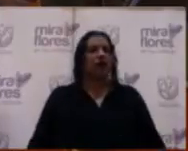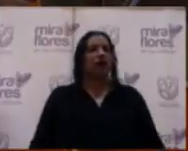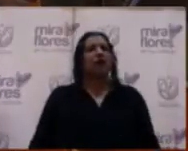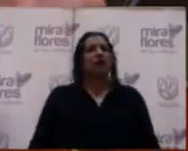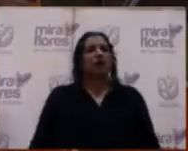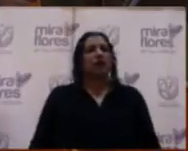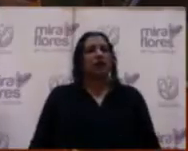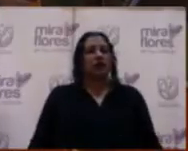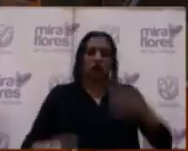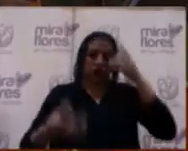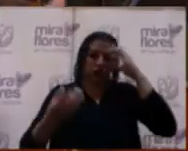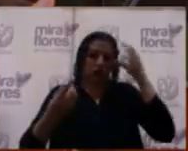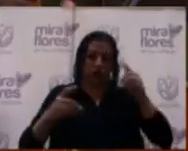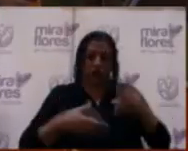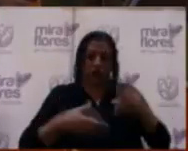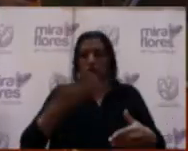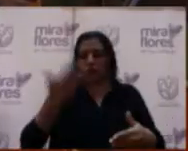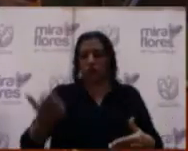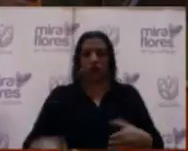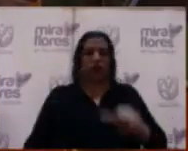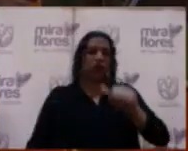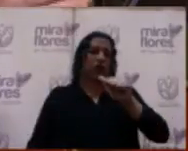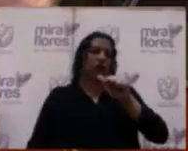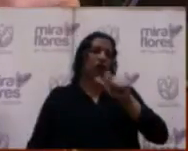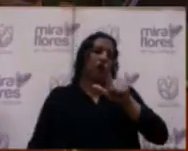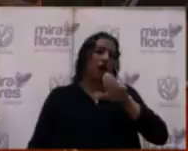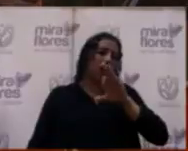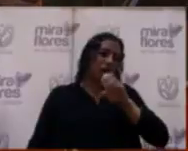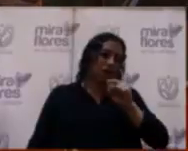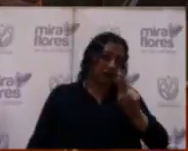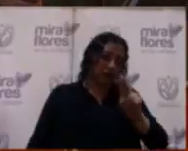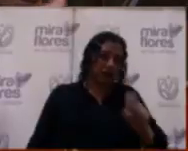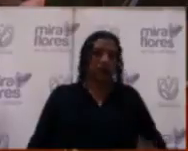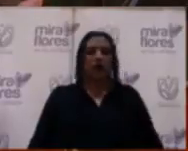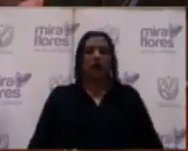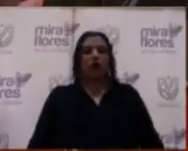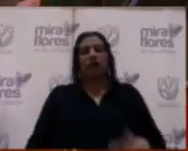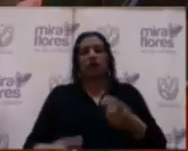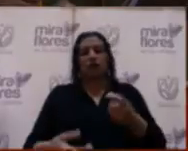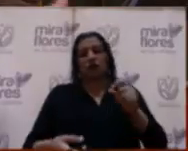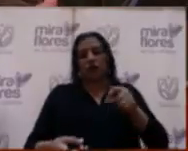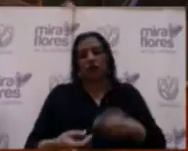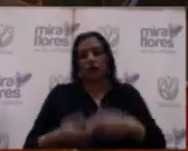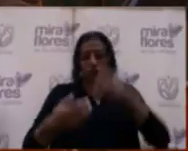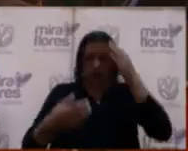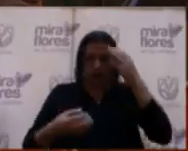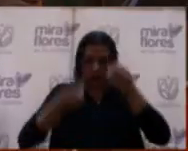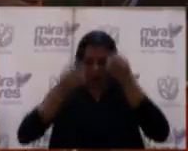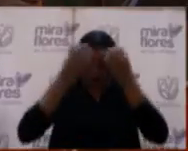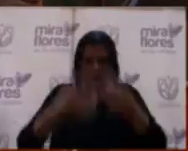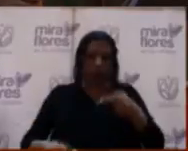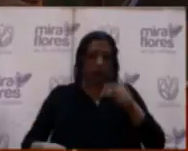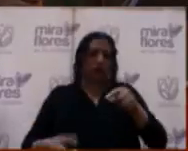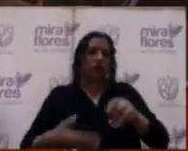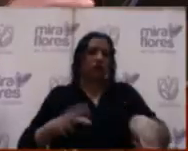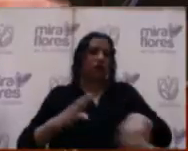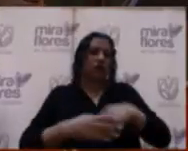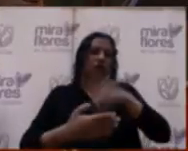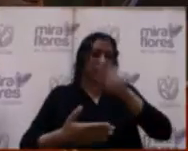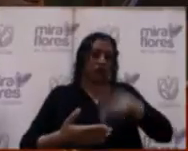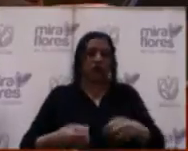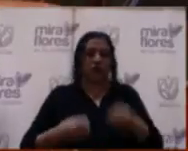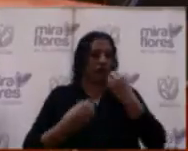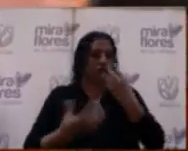No sé, yo estoy de acuerdo con el señor Alberti, deberíamos de que nos informen sobre esto, ¿no? Sería bueno.